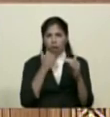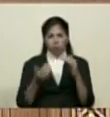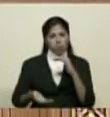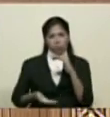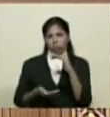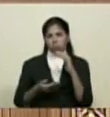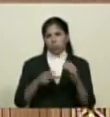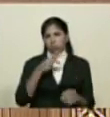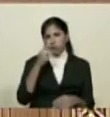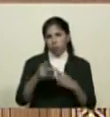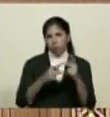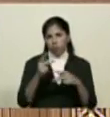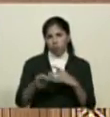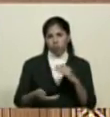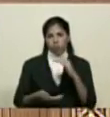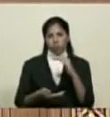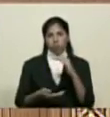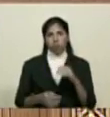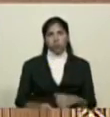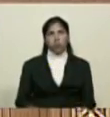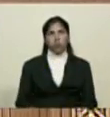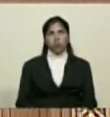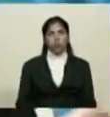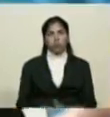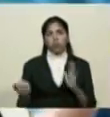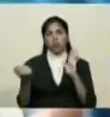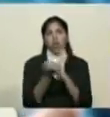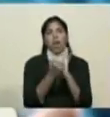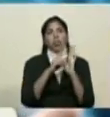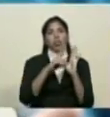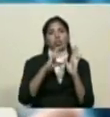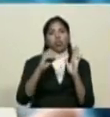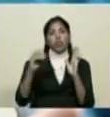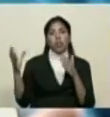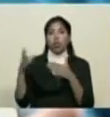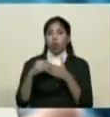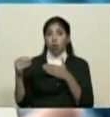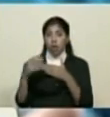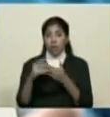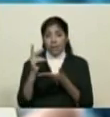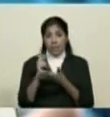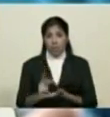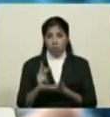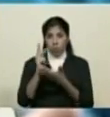estaba tasado a $200 por kilogramos,